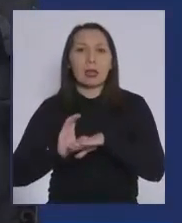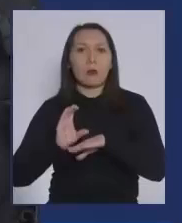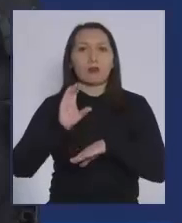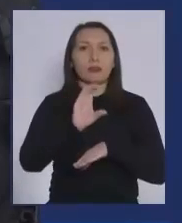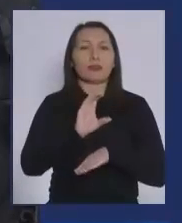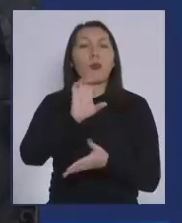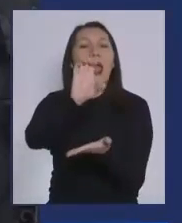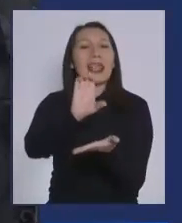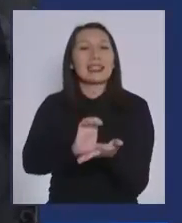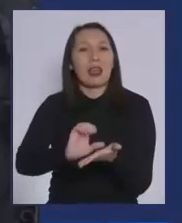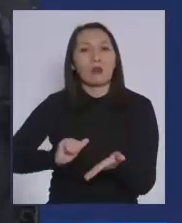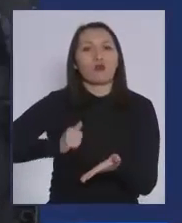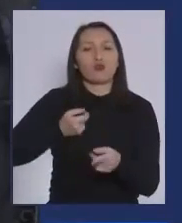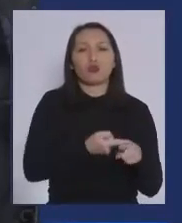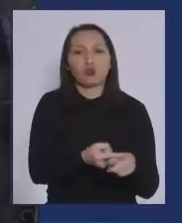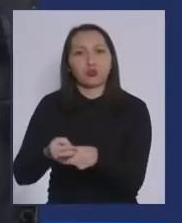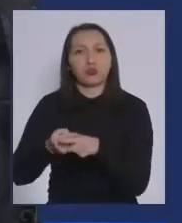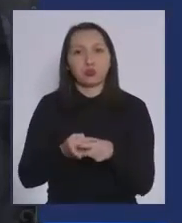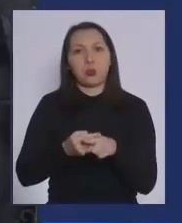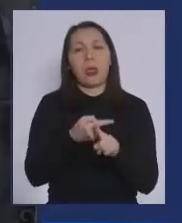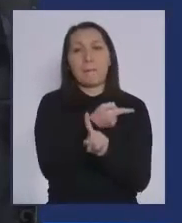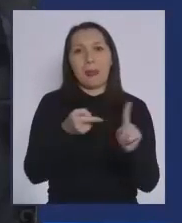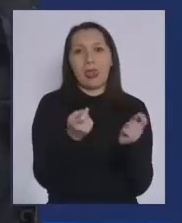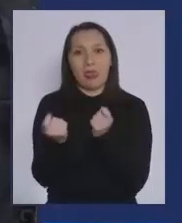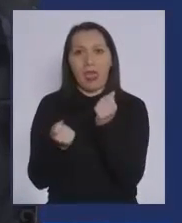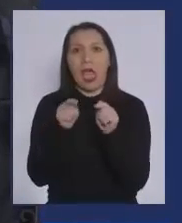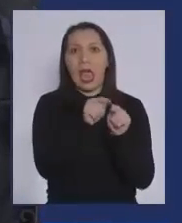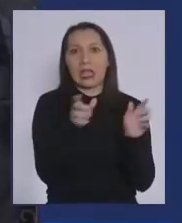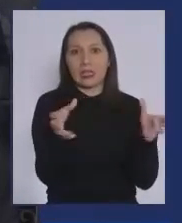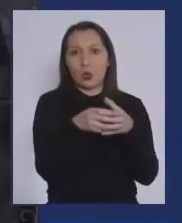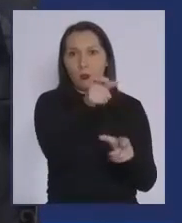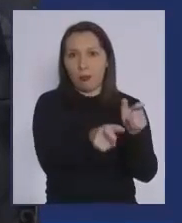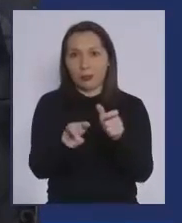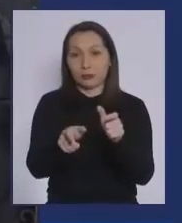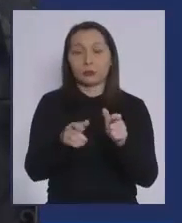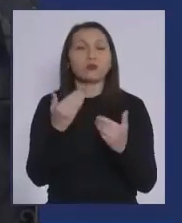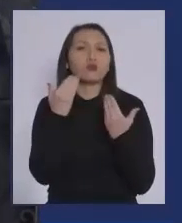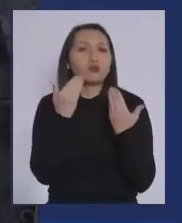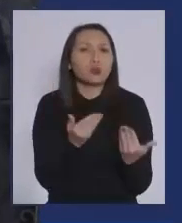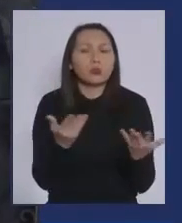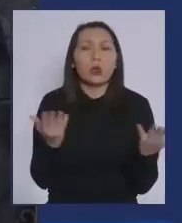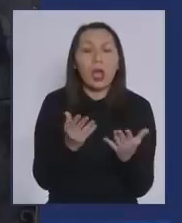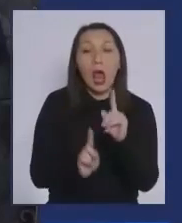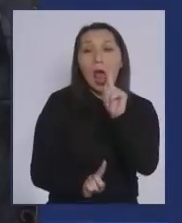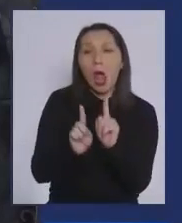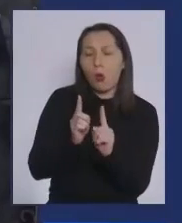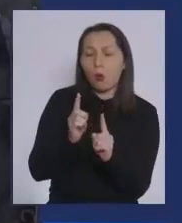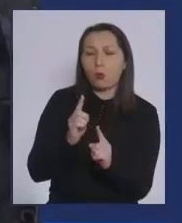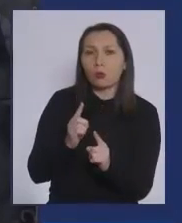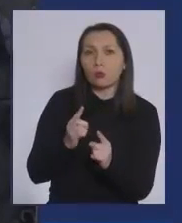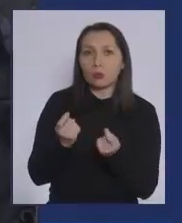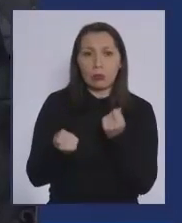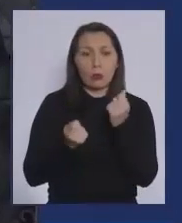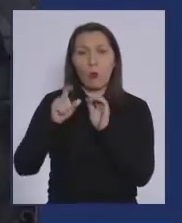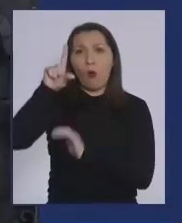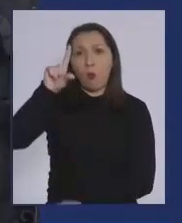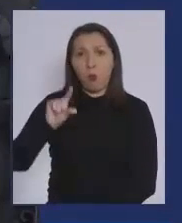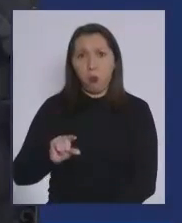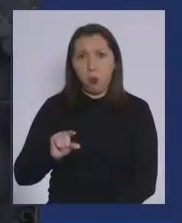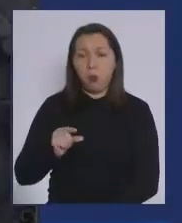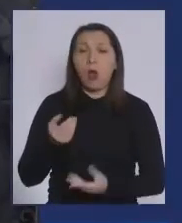solidario para la clase media que lo van a recibir aquellos que hayan visto caer sus ingresos